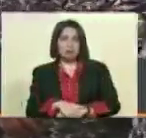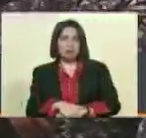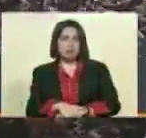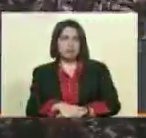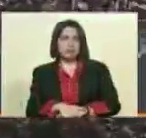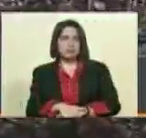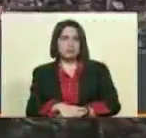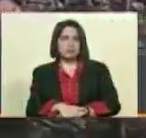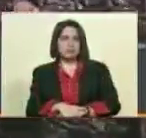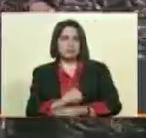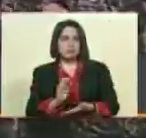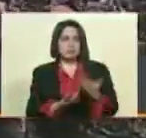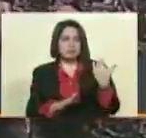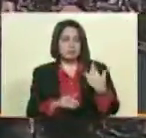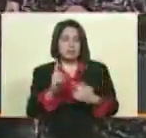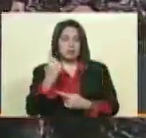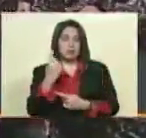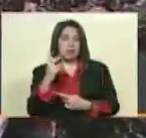Vale, pues. Sí.